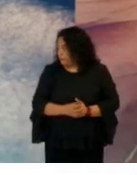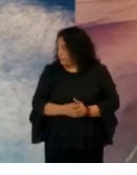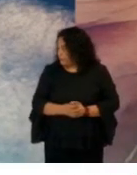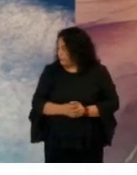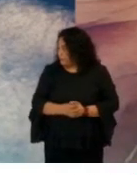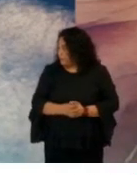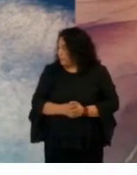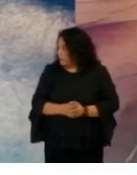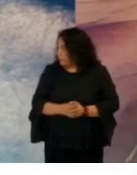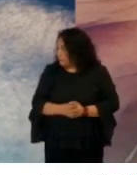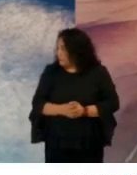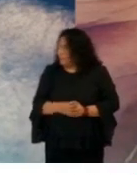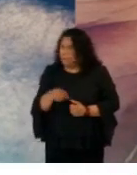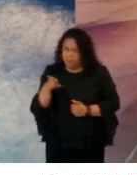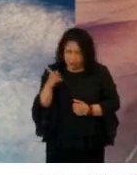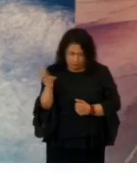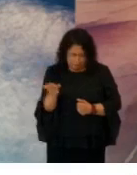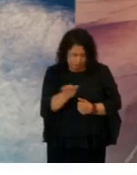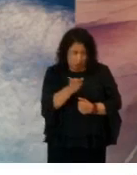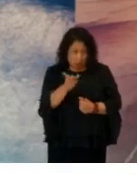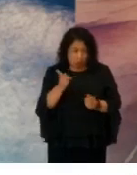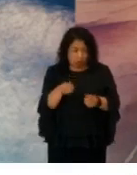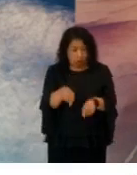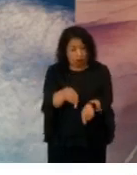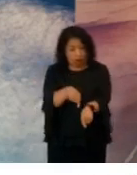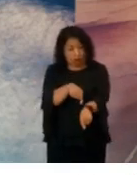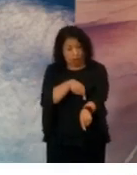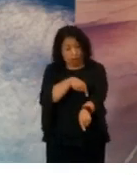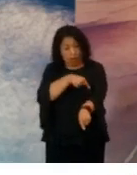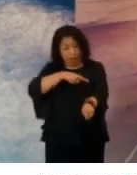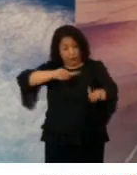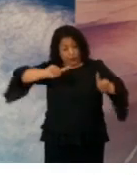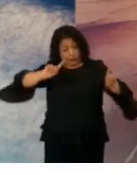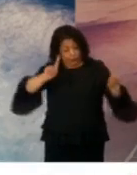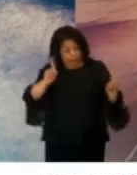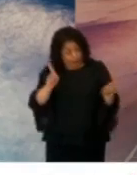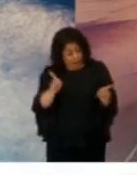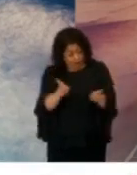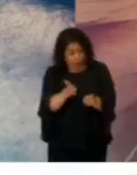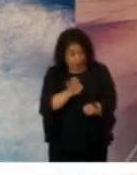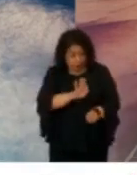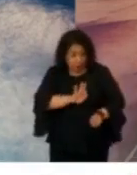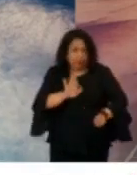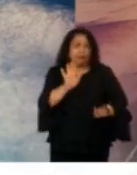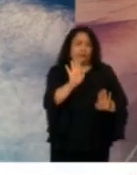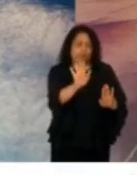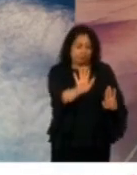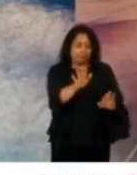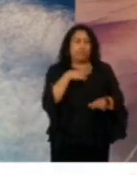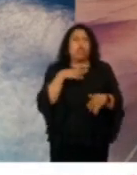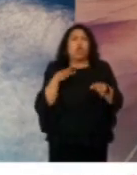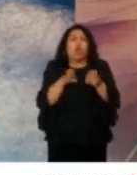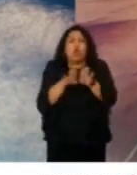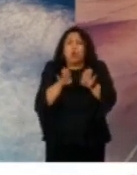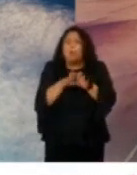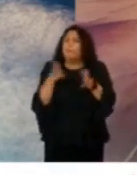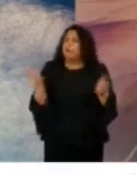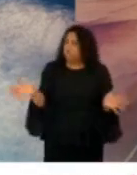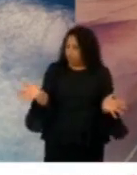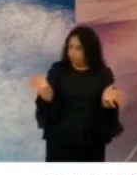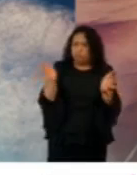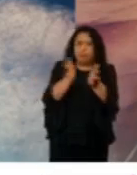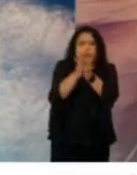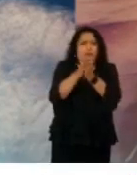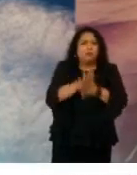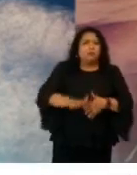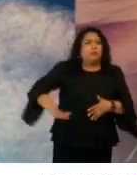¿Me puedes achicar la pregunta en pequeñito? ¿Cómo activas, digamos, cómo activas población y